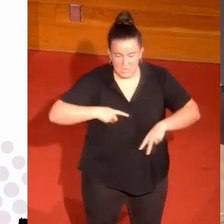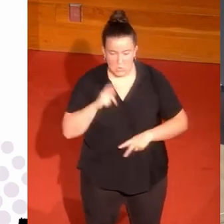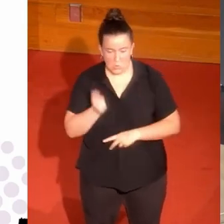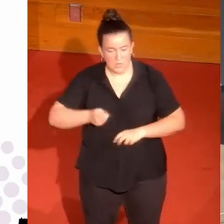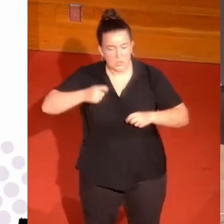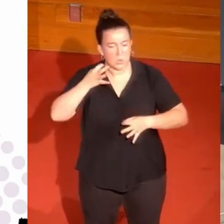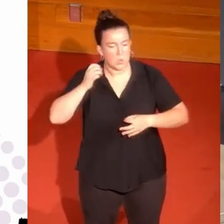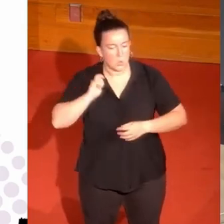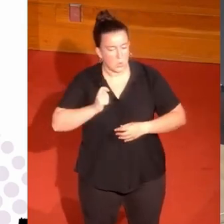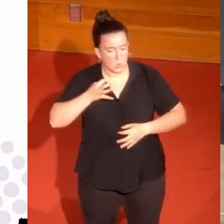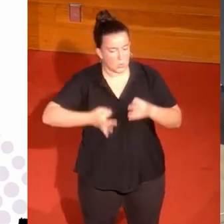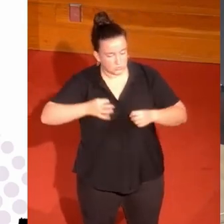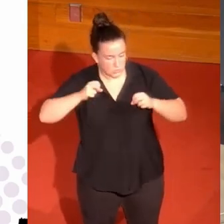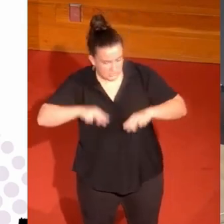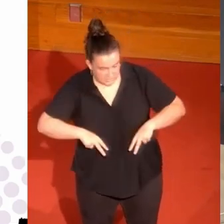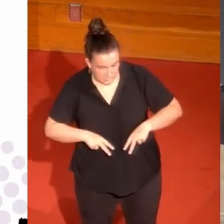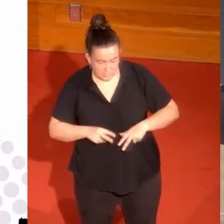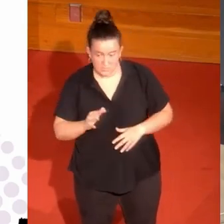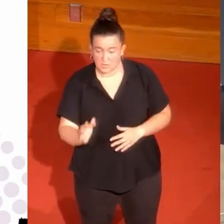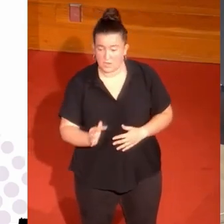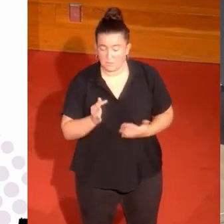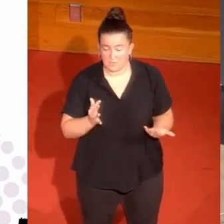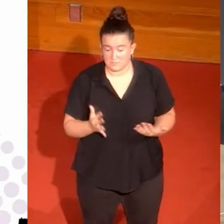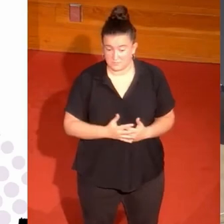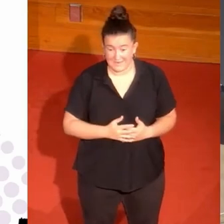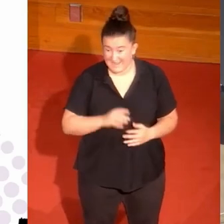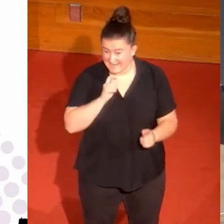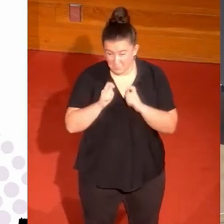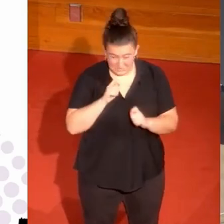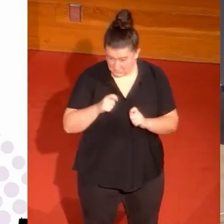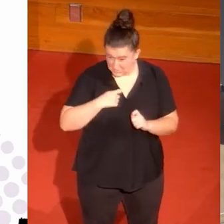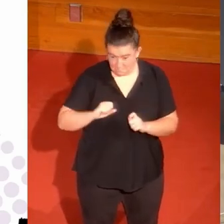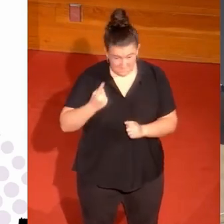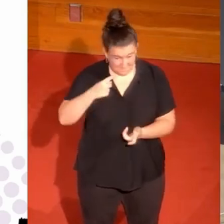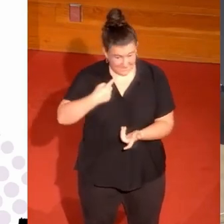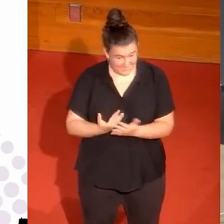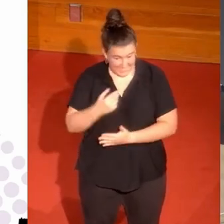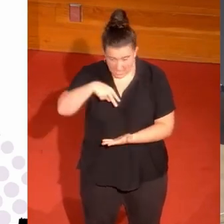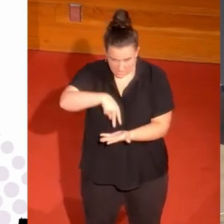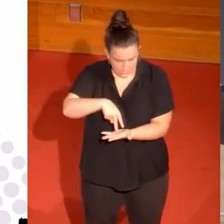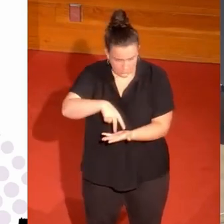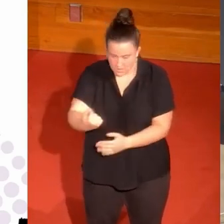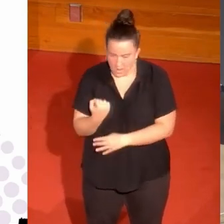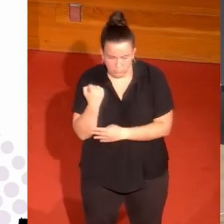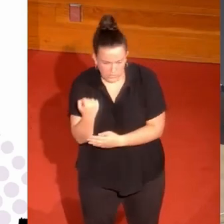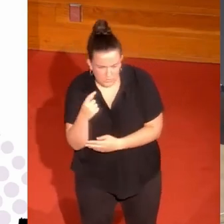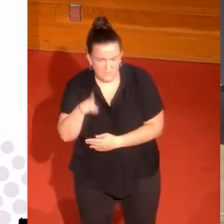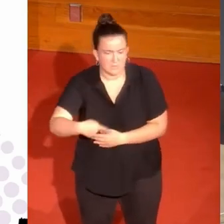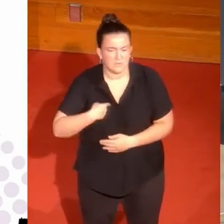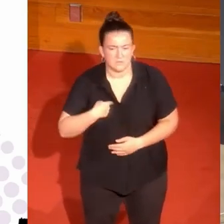eh y sin ningún tipo o sea reporteros ha estado allí desde el primer día eh apoyando incluso a las